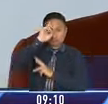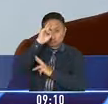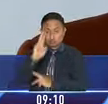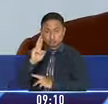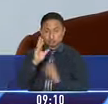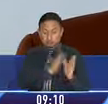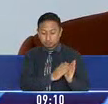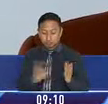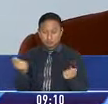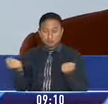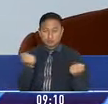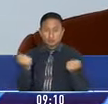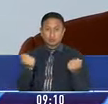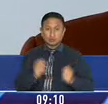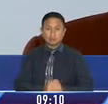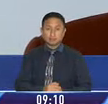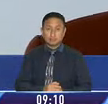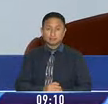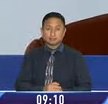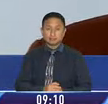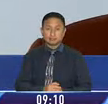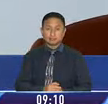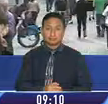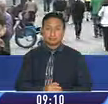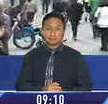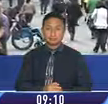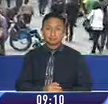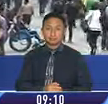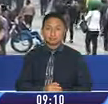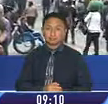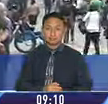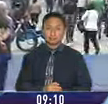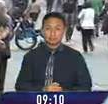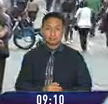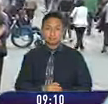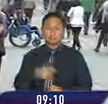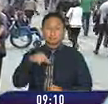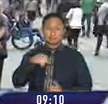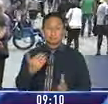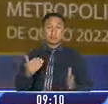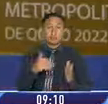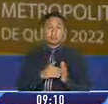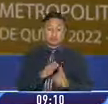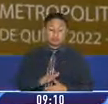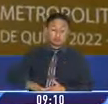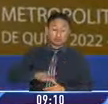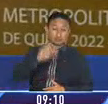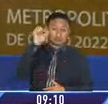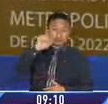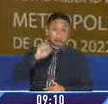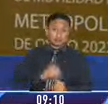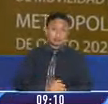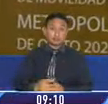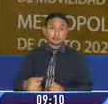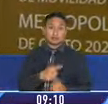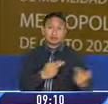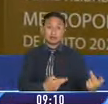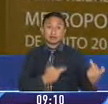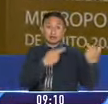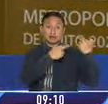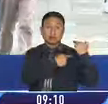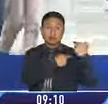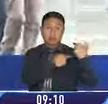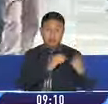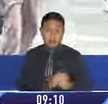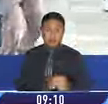regularización en términos de su estatus migratorio. En función de restituir derechos, el plan tiene al frente competencias